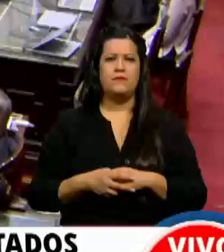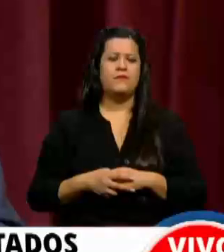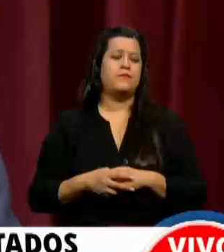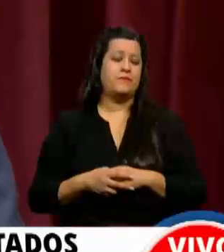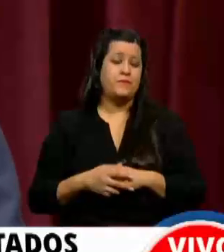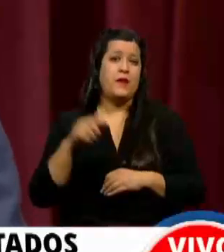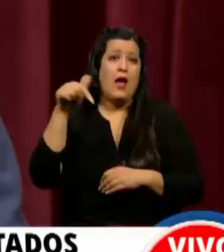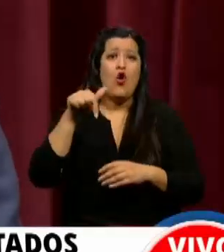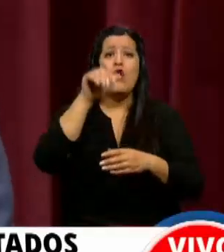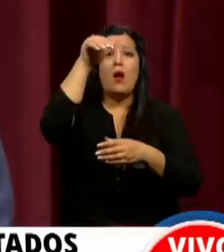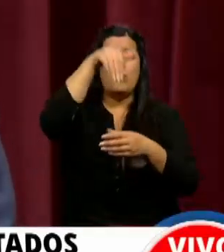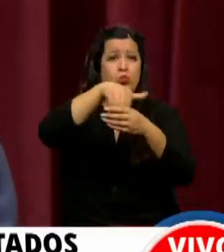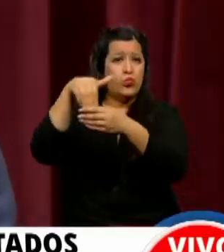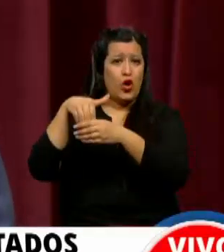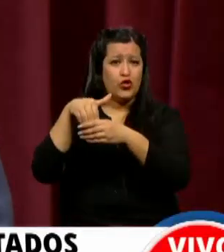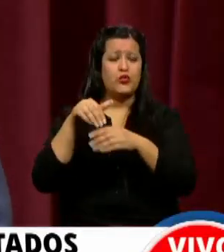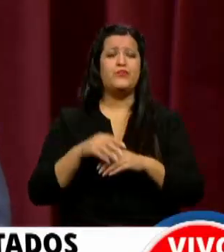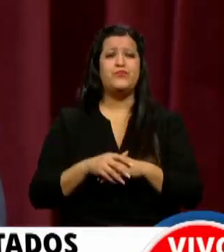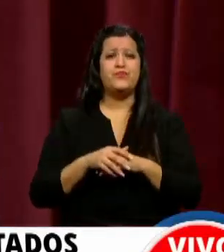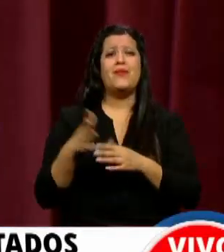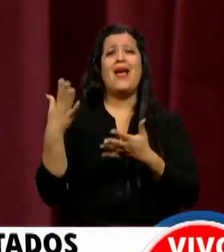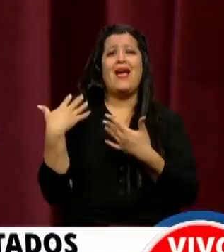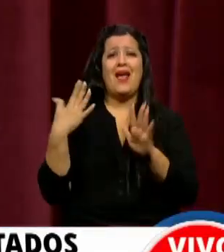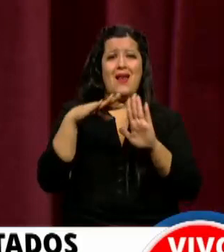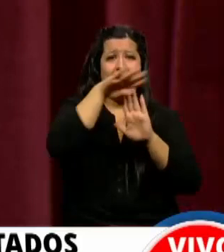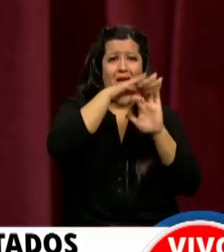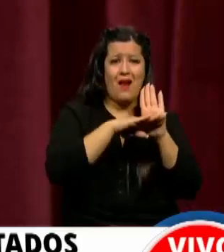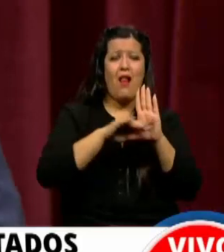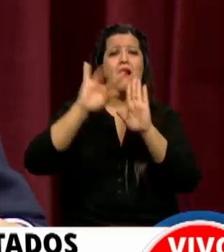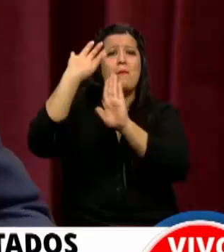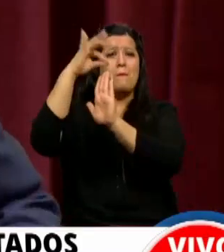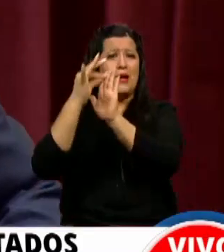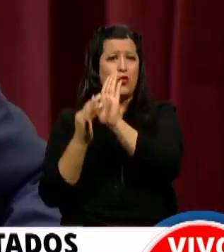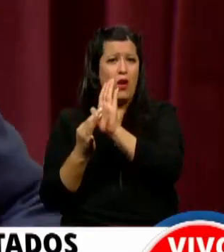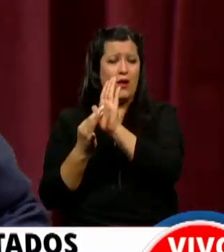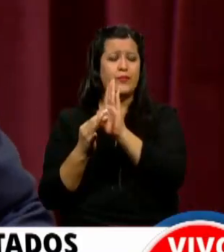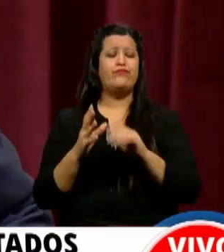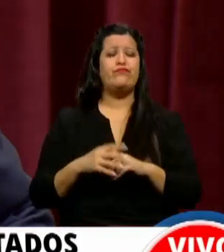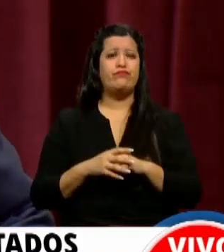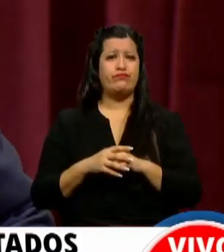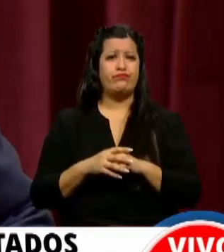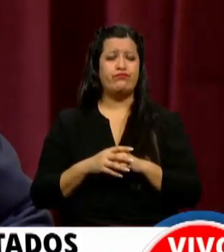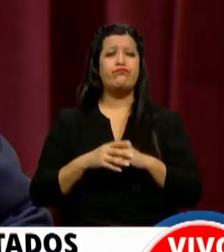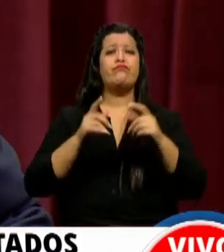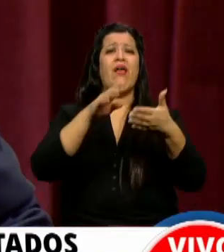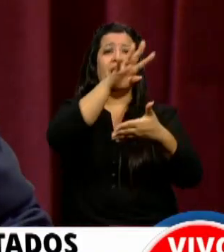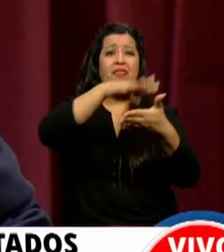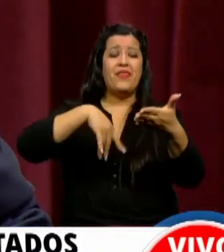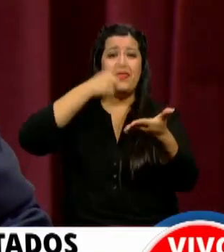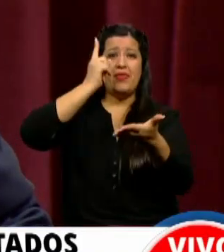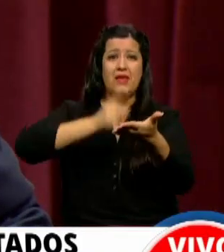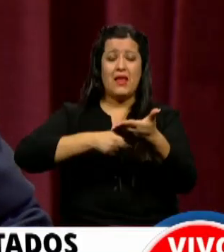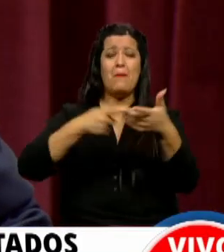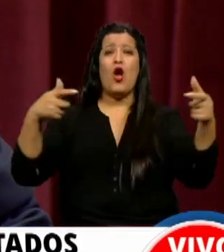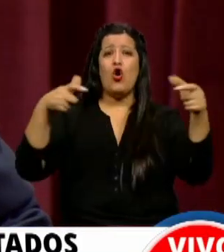se va a votar en general y en particular el dictamen de la Comisión de Presupuesto